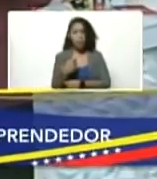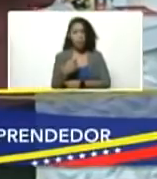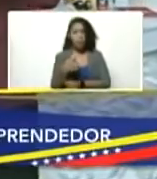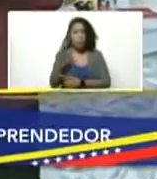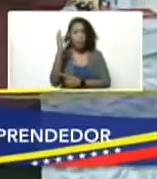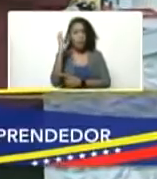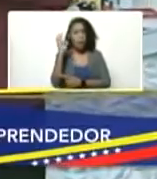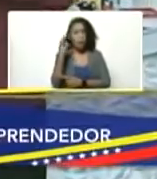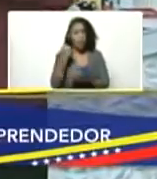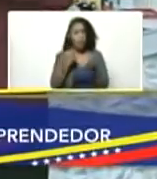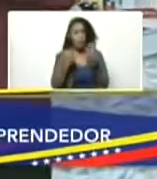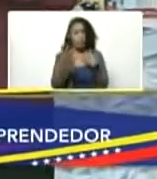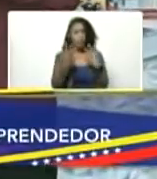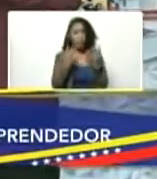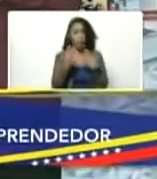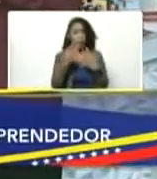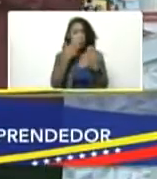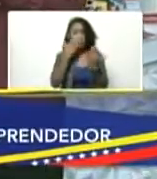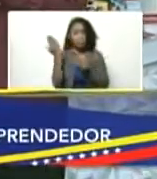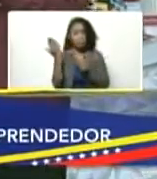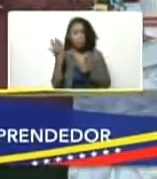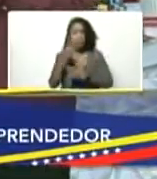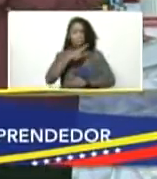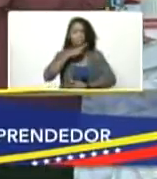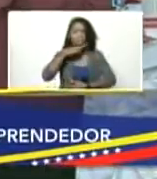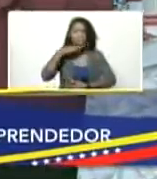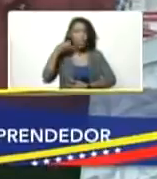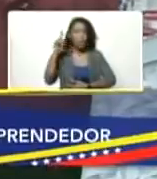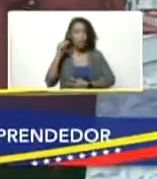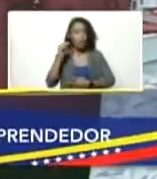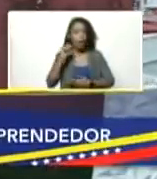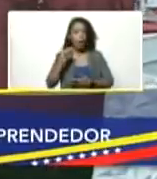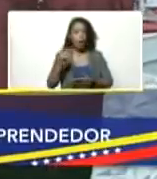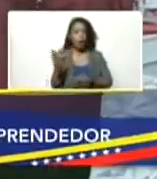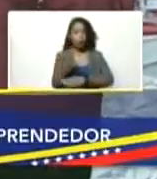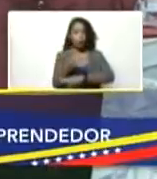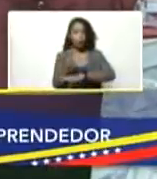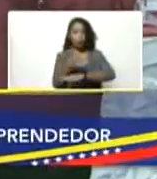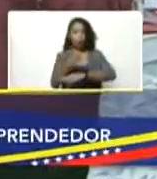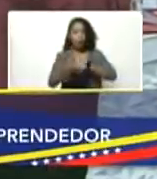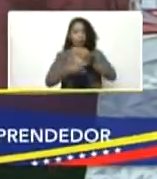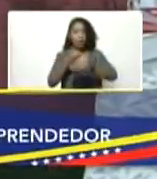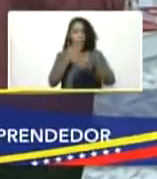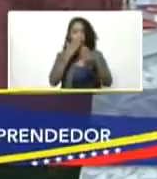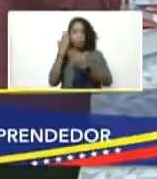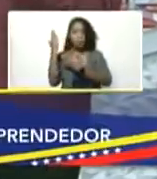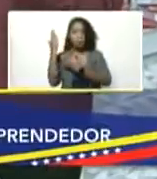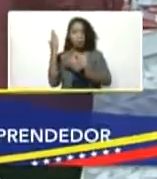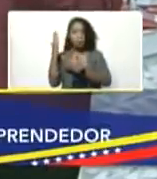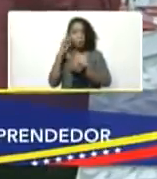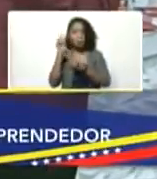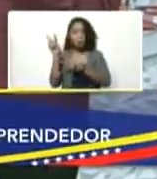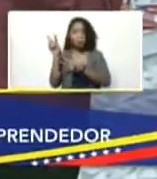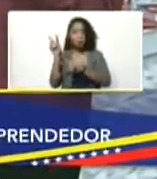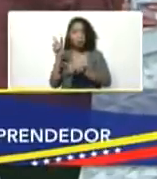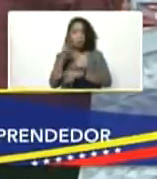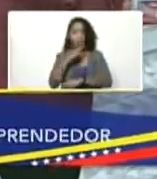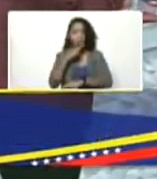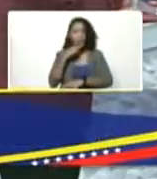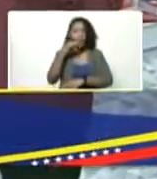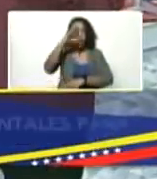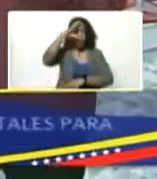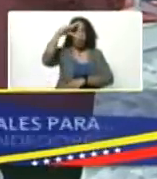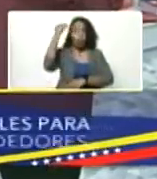F de la feria. Mira ya qué sabrosa esa parrilla que está haciendo este hombre ya. ¿Ah? Dios santo,